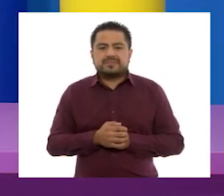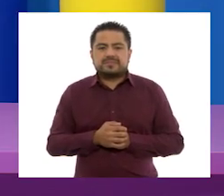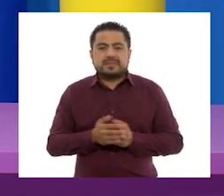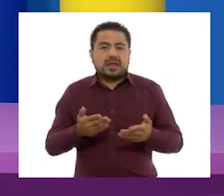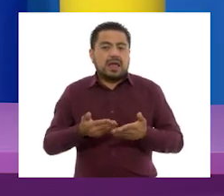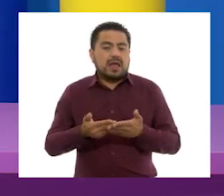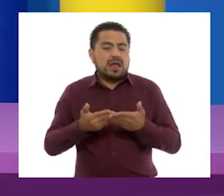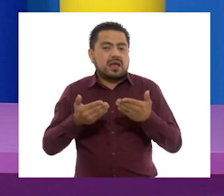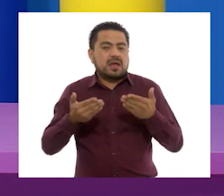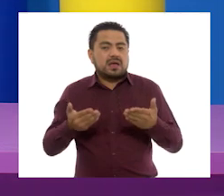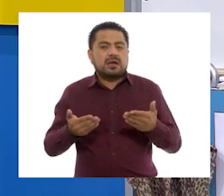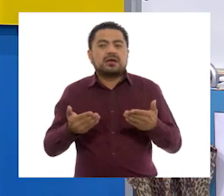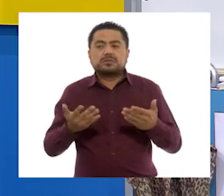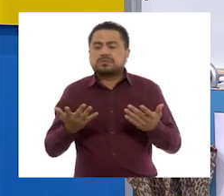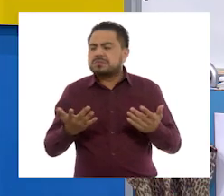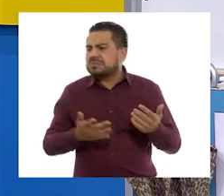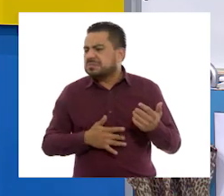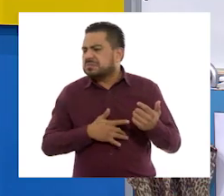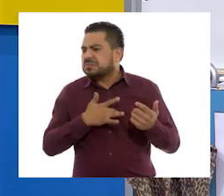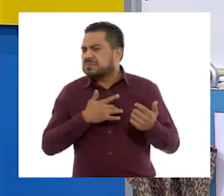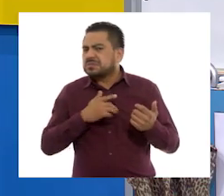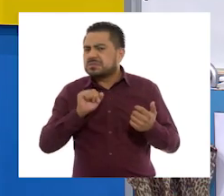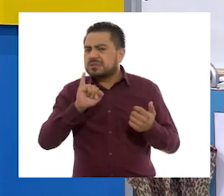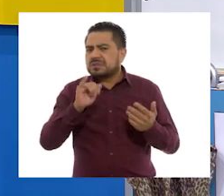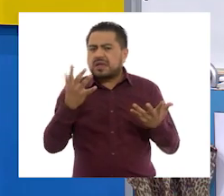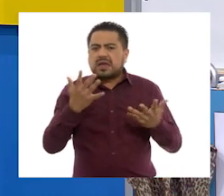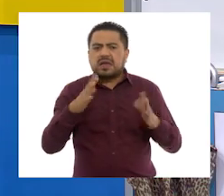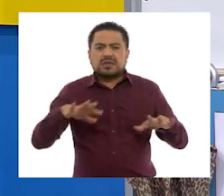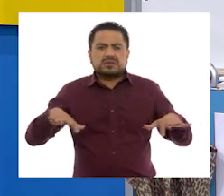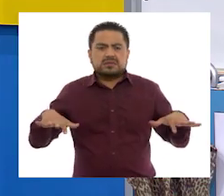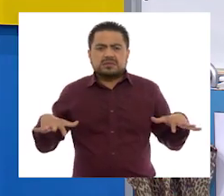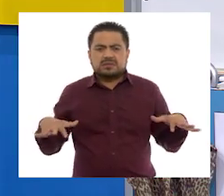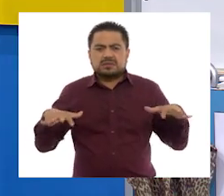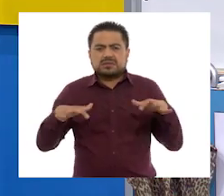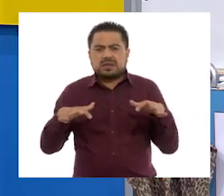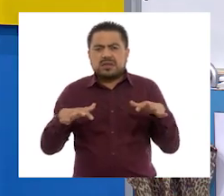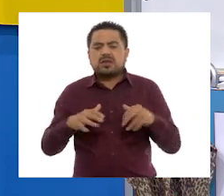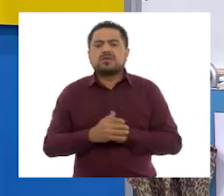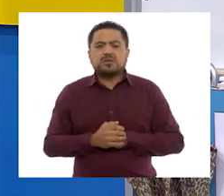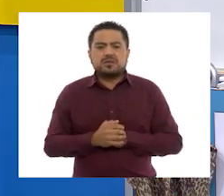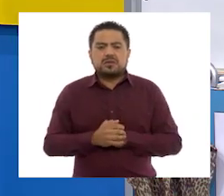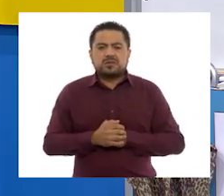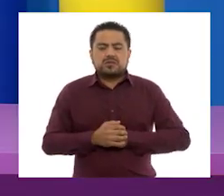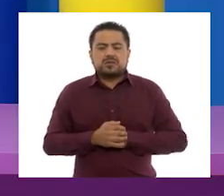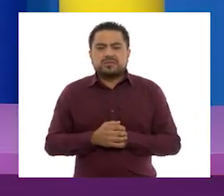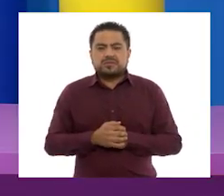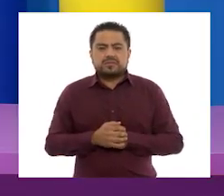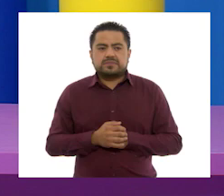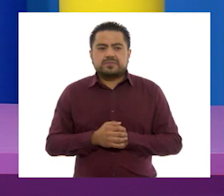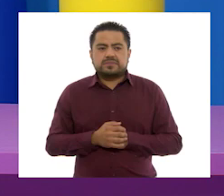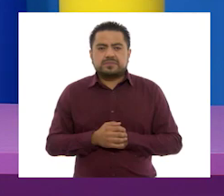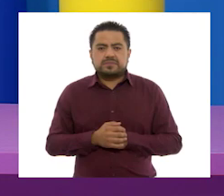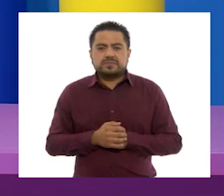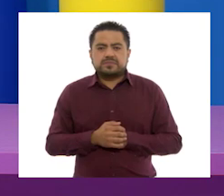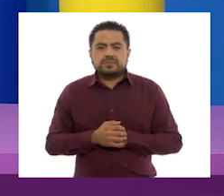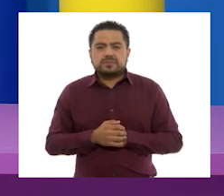Y ahora, ¿qué les parece si hacemos la cintura? Ah, cintura. Cintura.